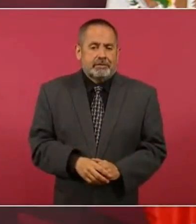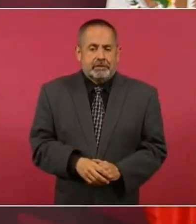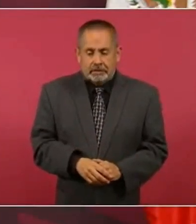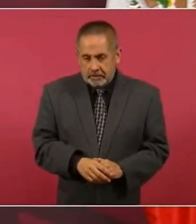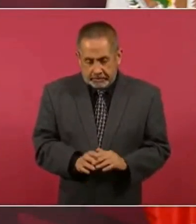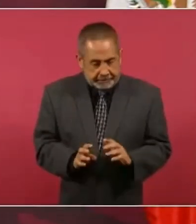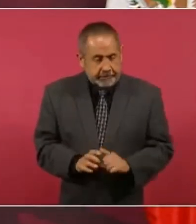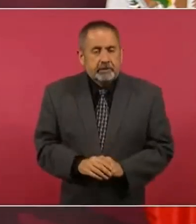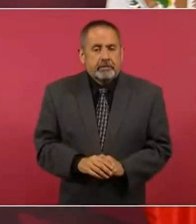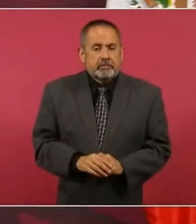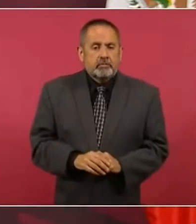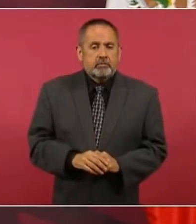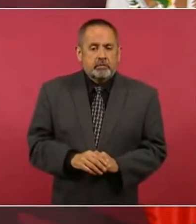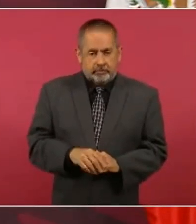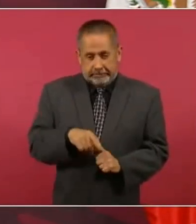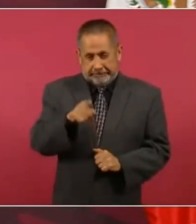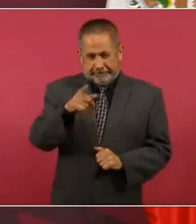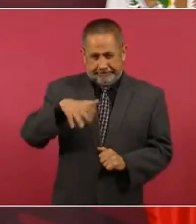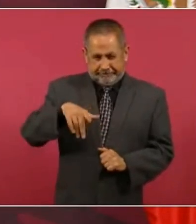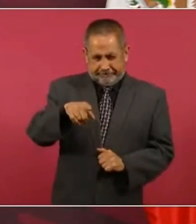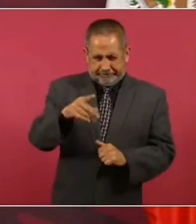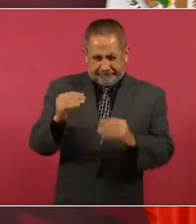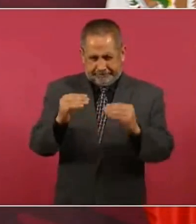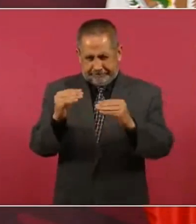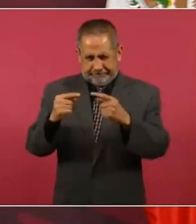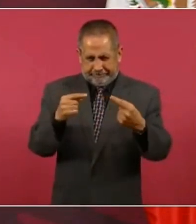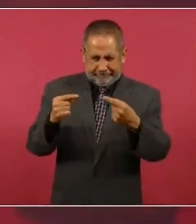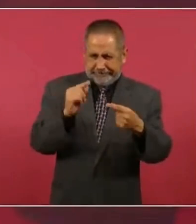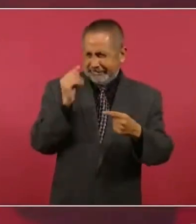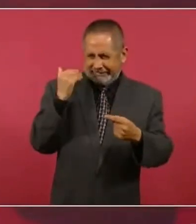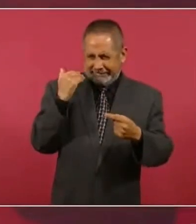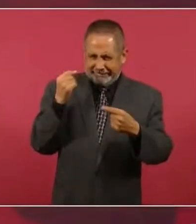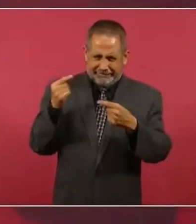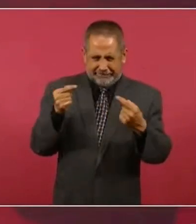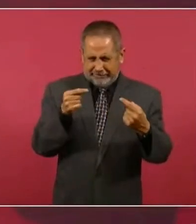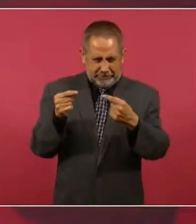Bueno, viene la polémica esta de hace unos días